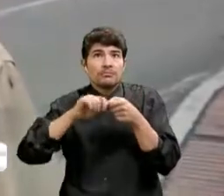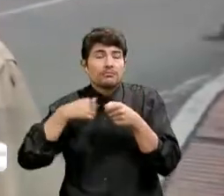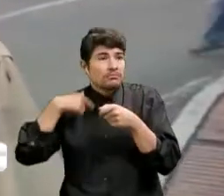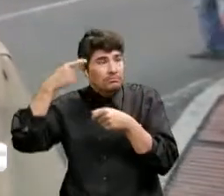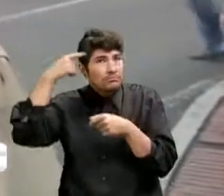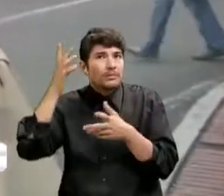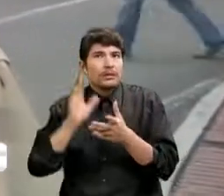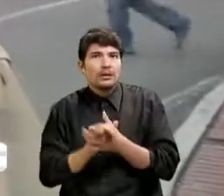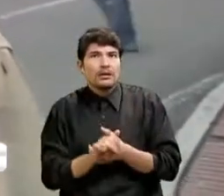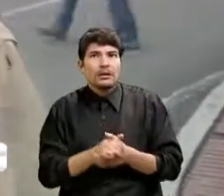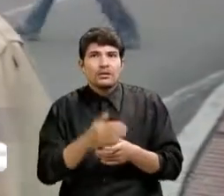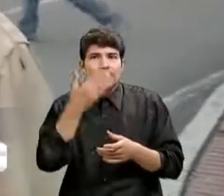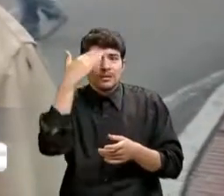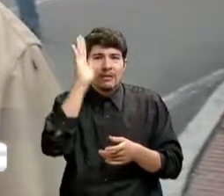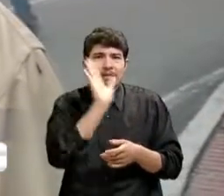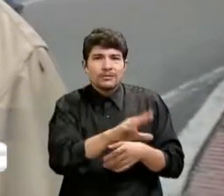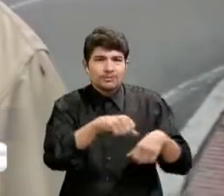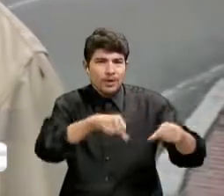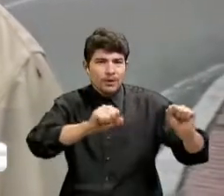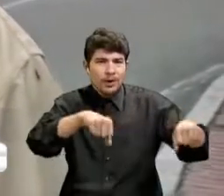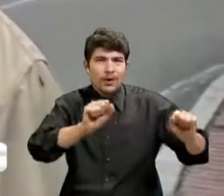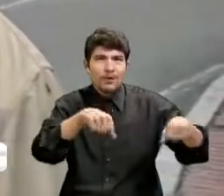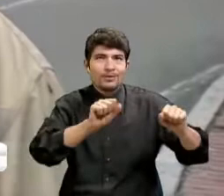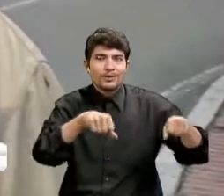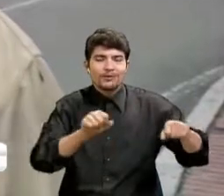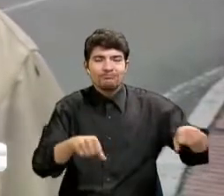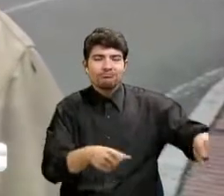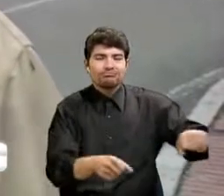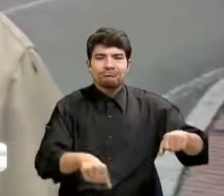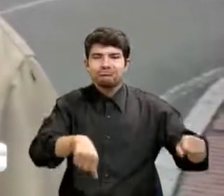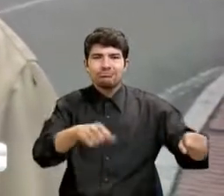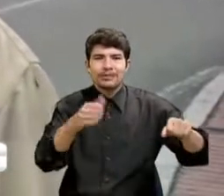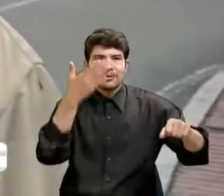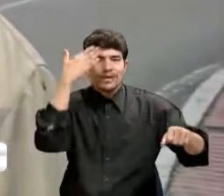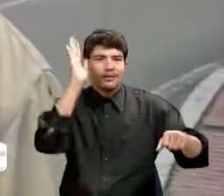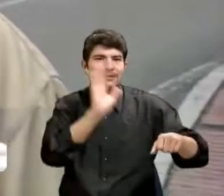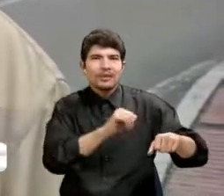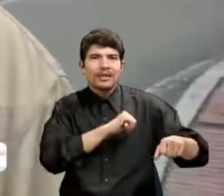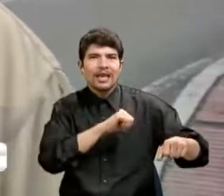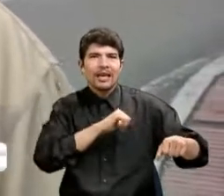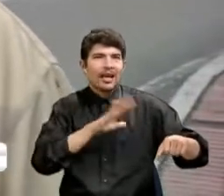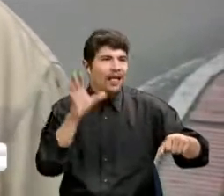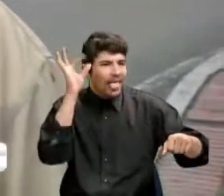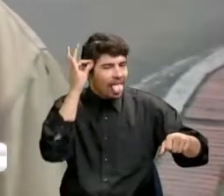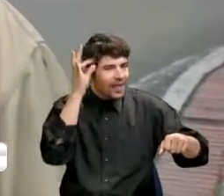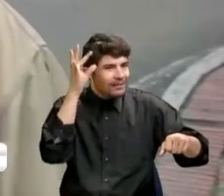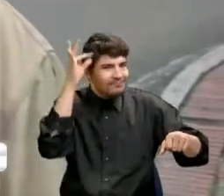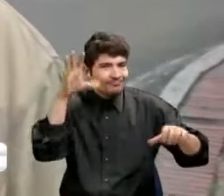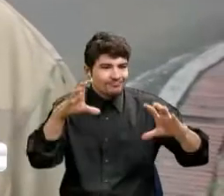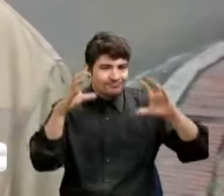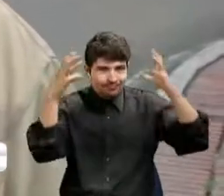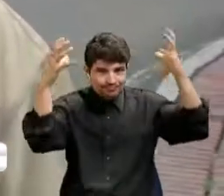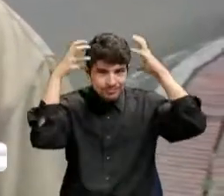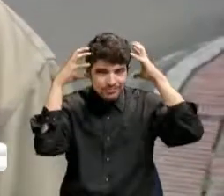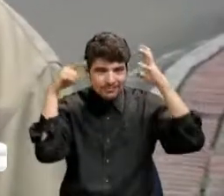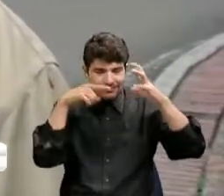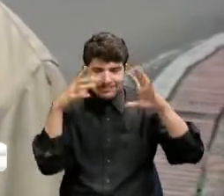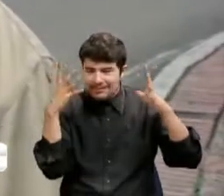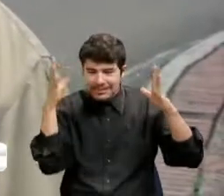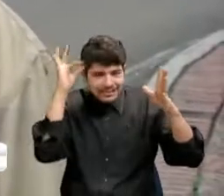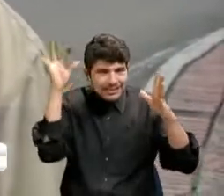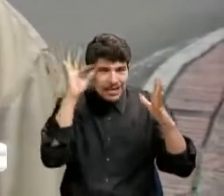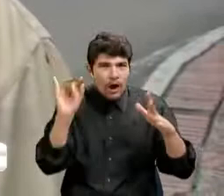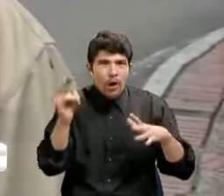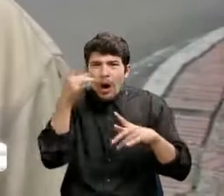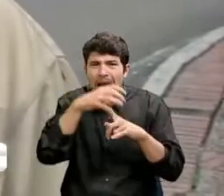el que el que lleva el mototaxista muchas veces no saber qué cabeza tenga de piojos tenga la cabeza piojo de alguna cosa entonces un